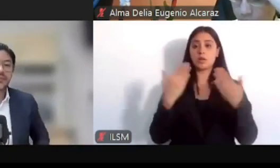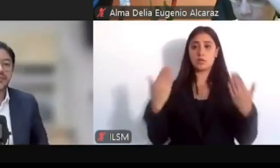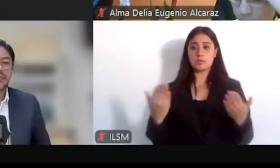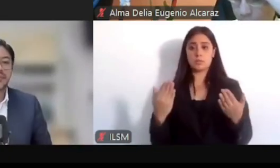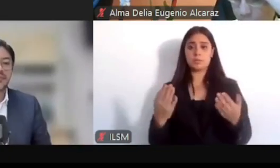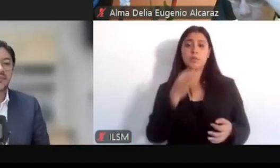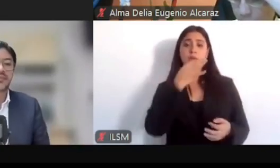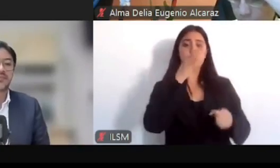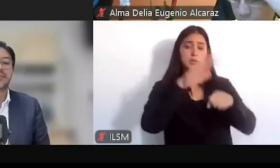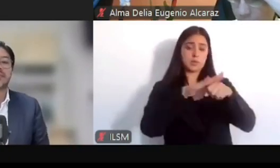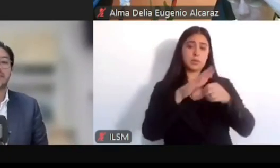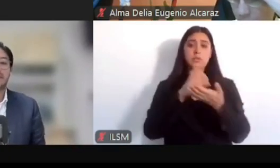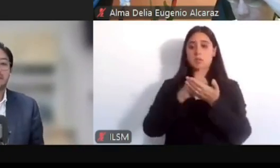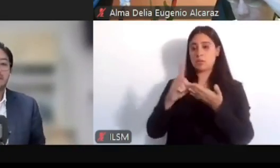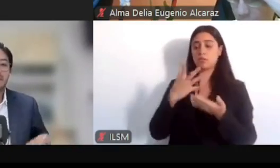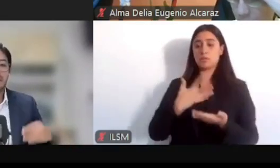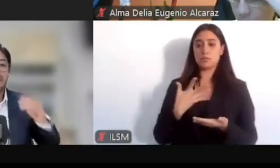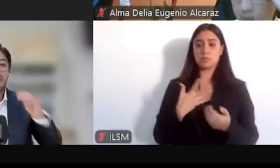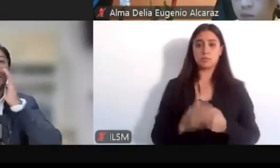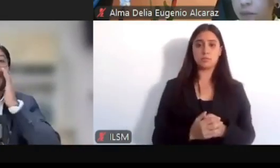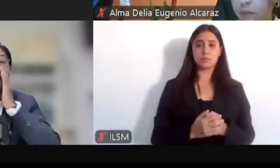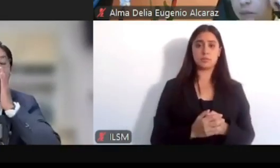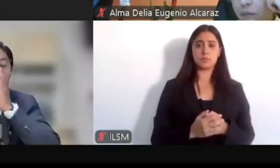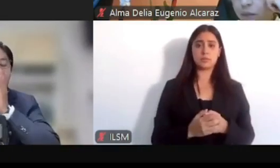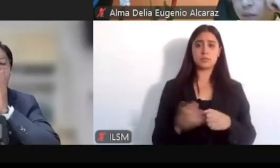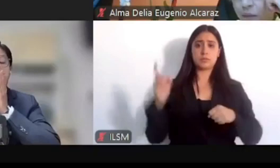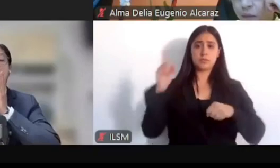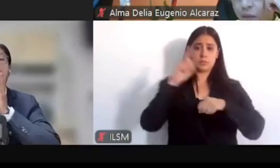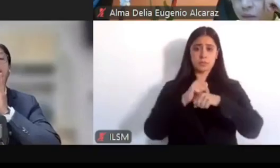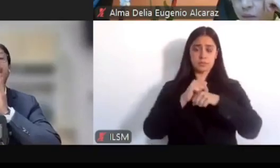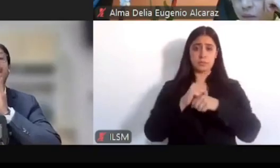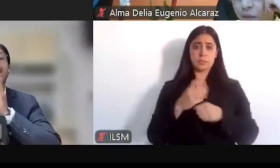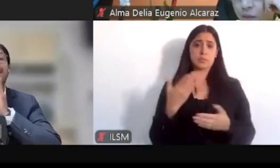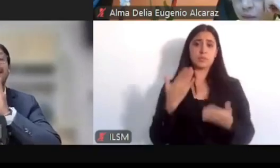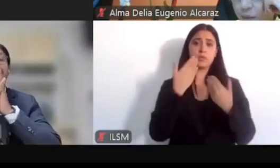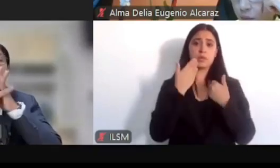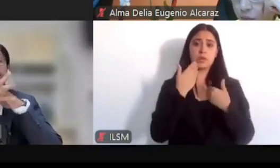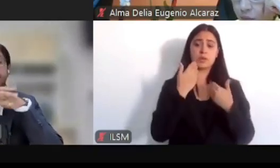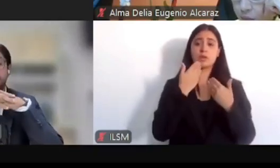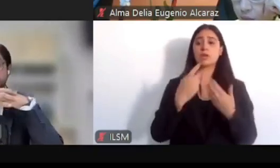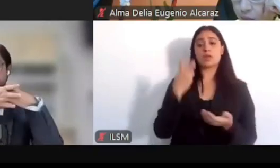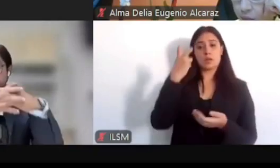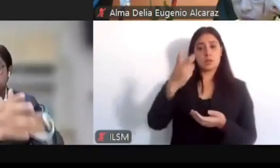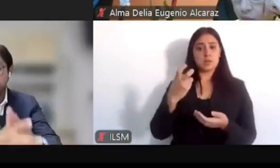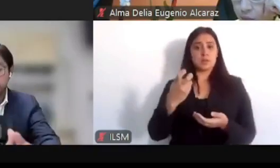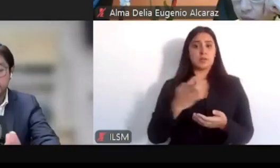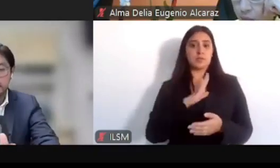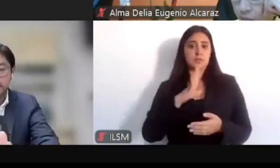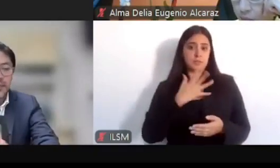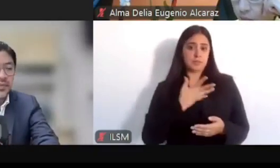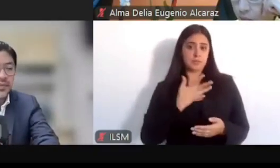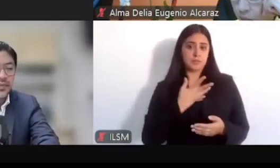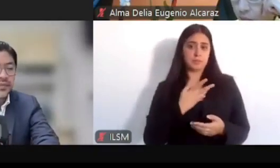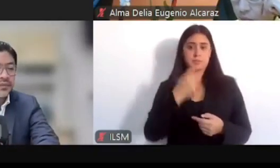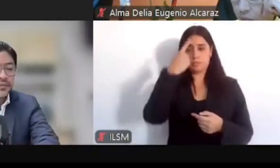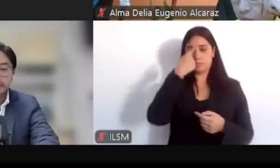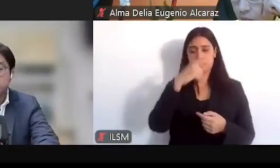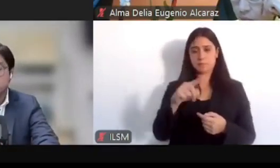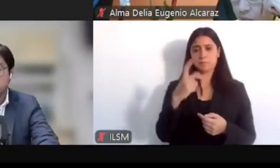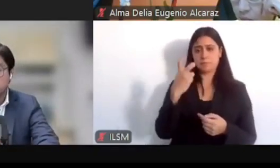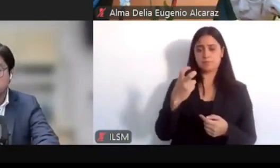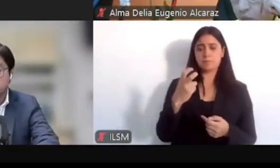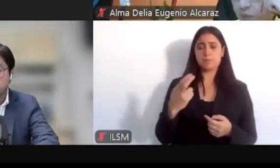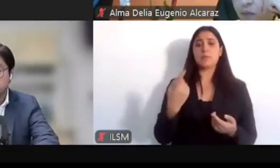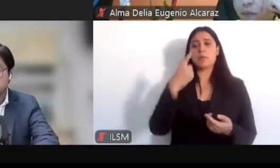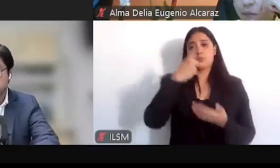como en derecho corresponda el 1m tercer asunto listado para analizar y resolver corresponde a